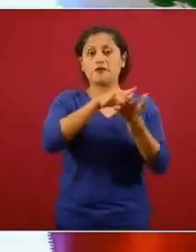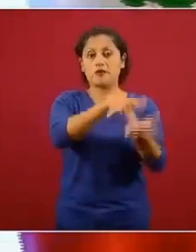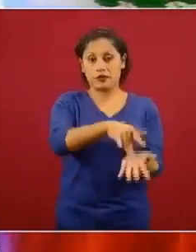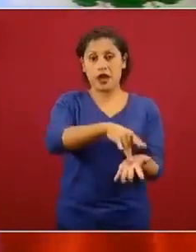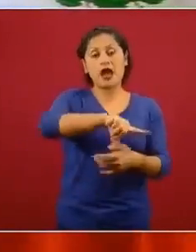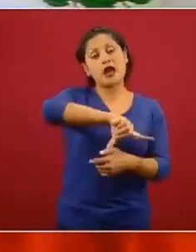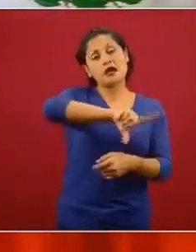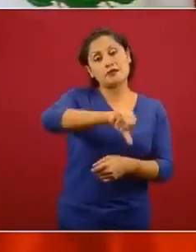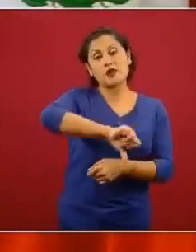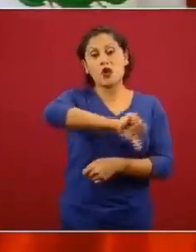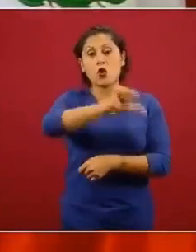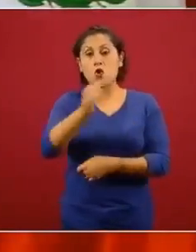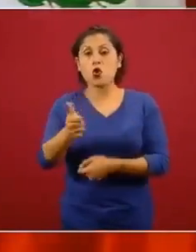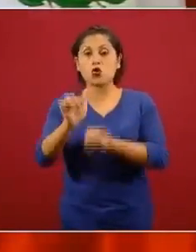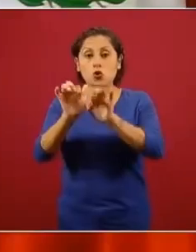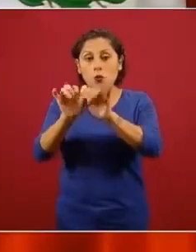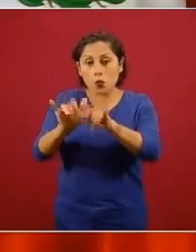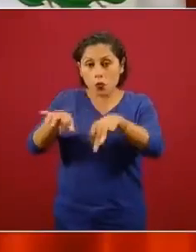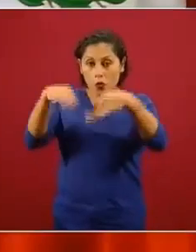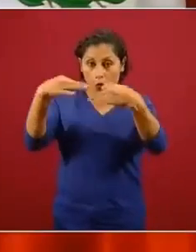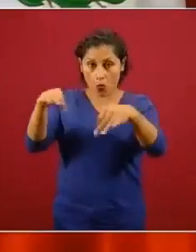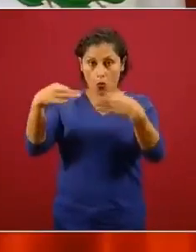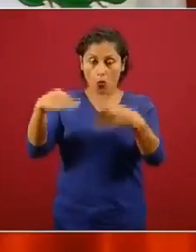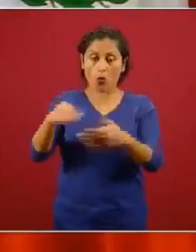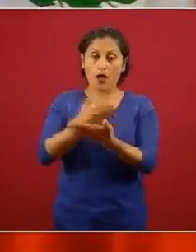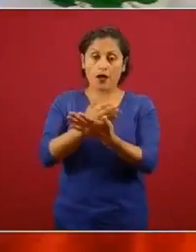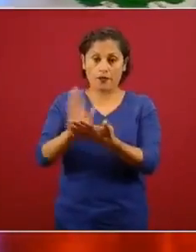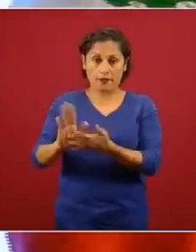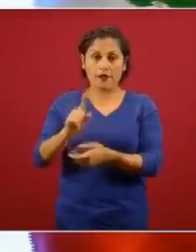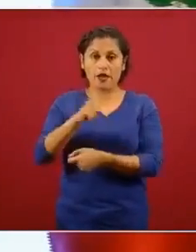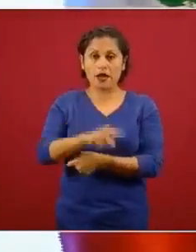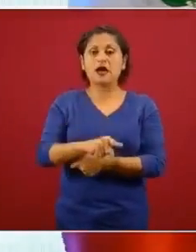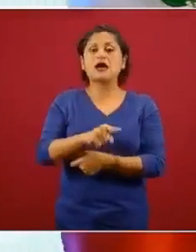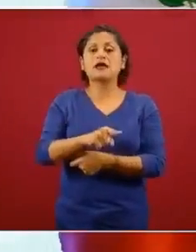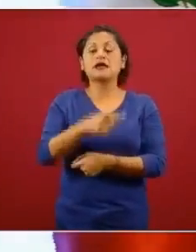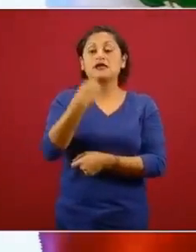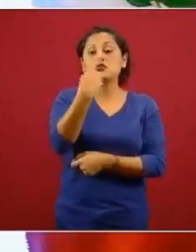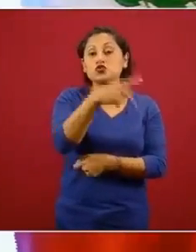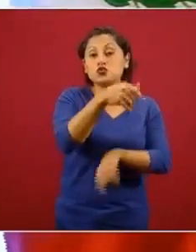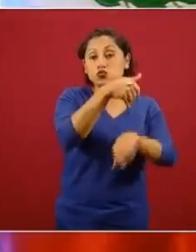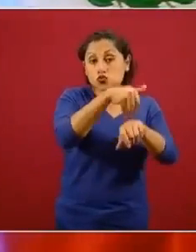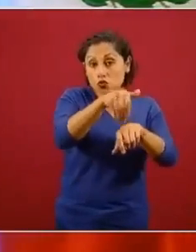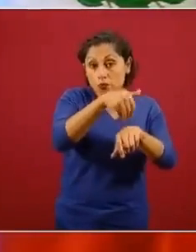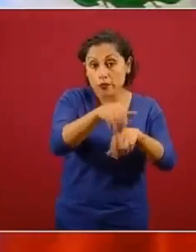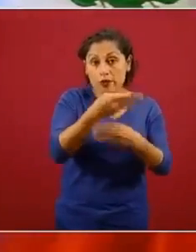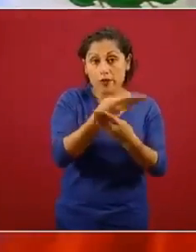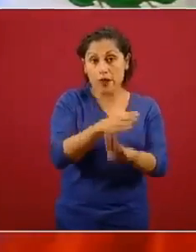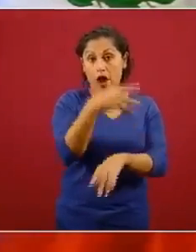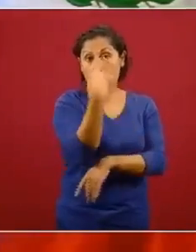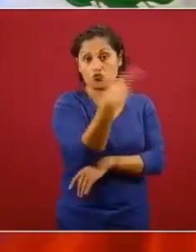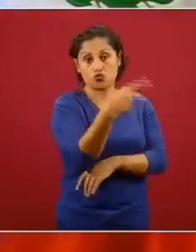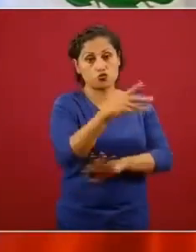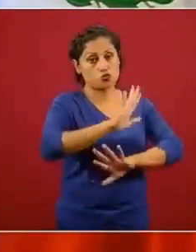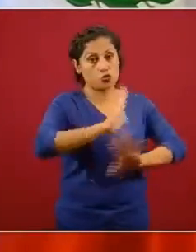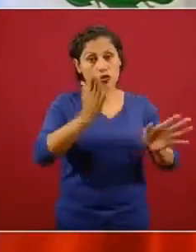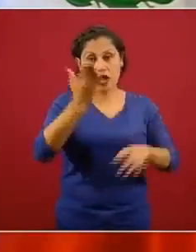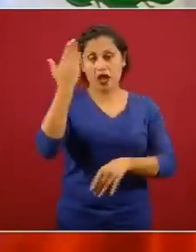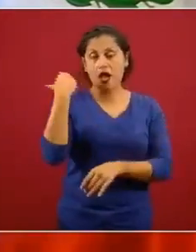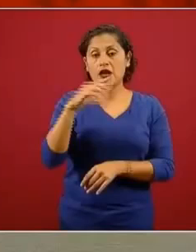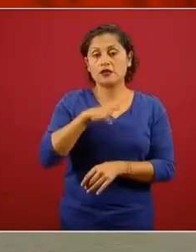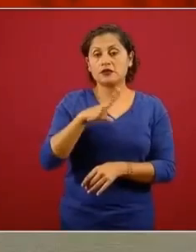formulario aparte sus datos personales, los datos de su cuenta bancaria, y ahí se depositó el monto del